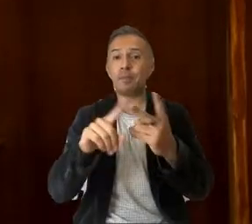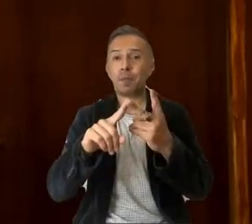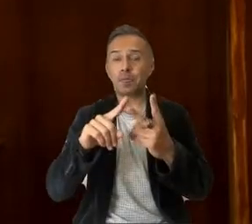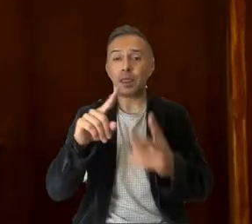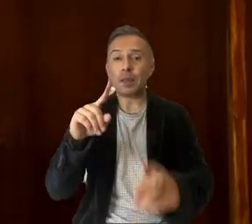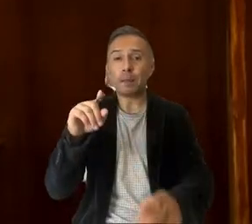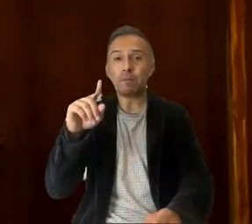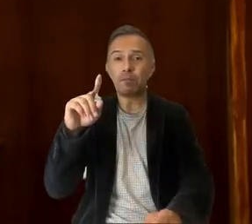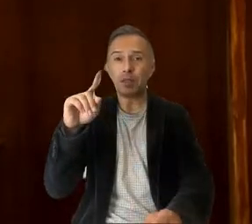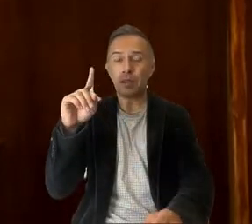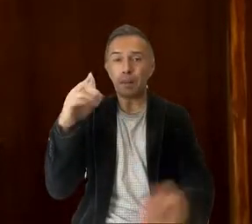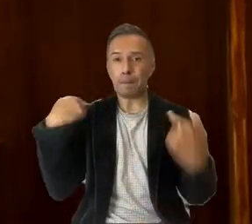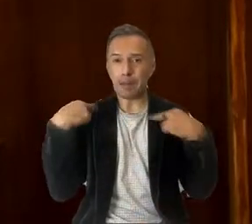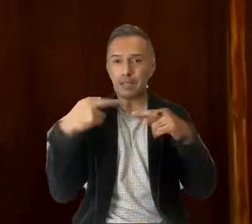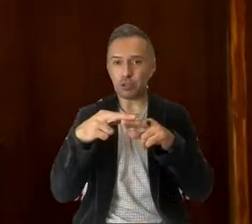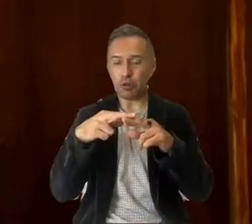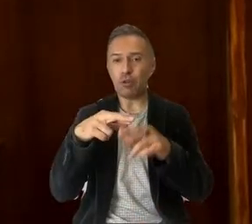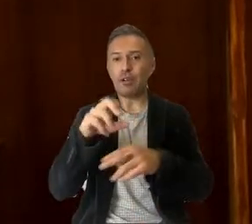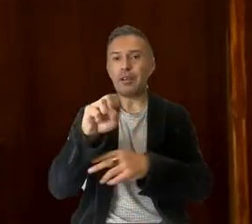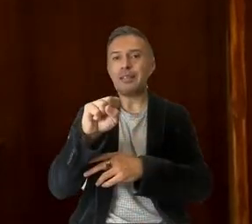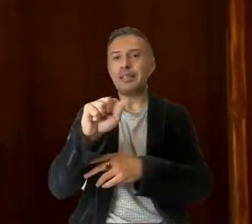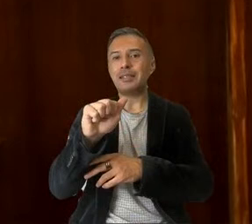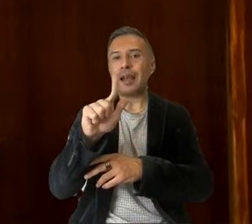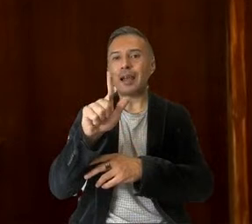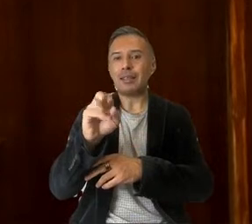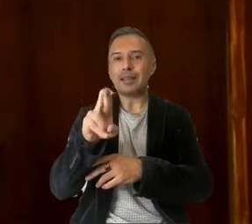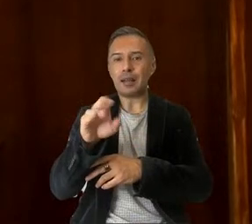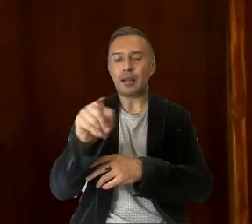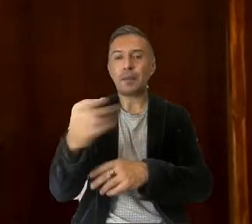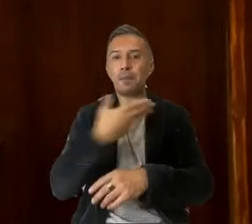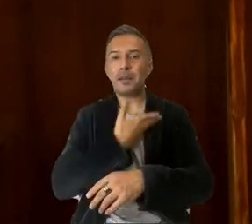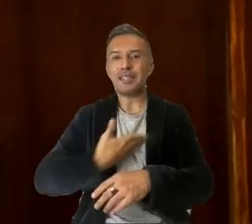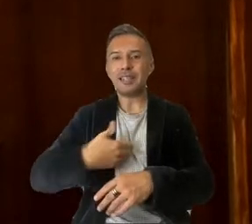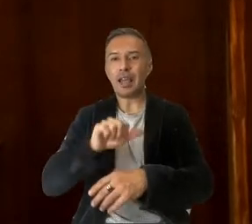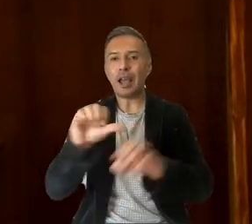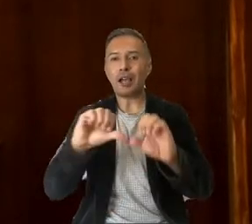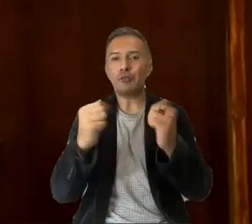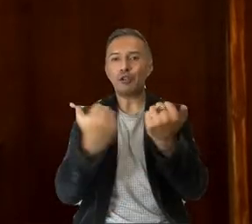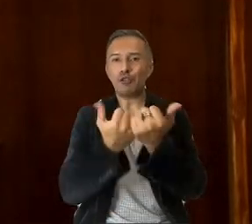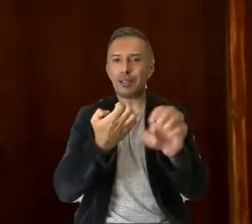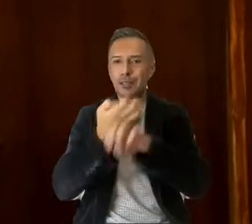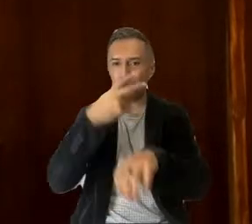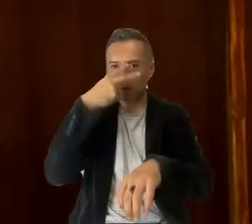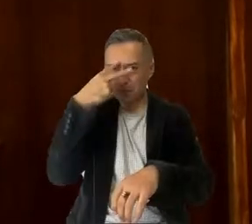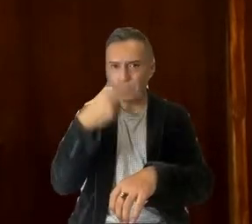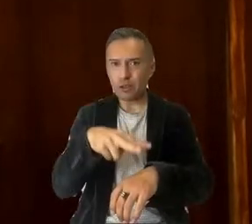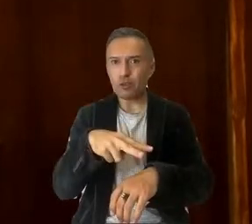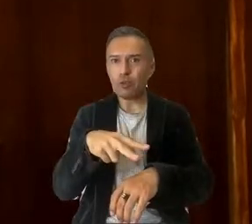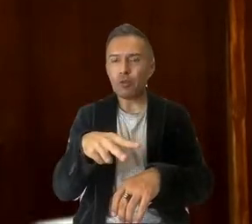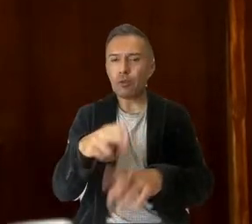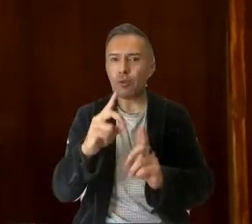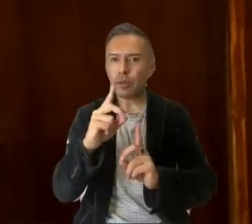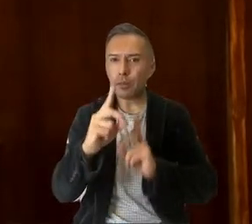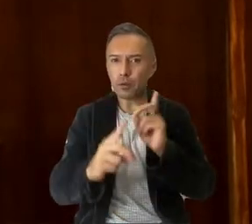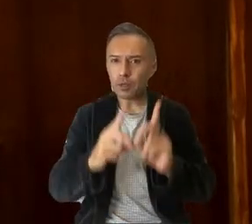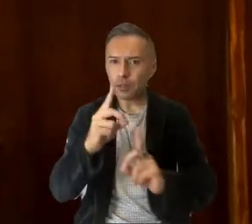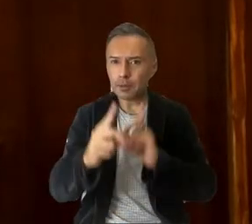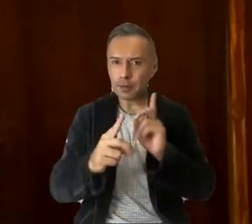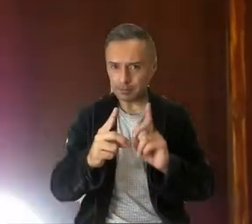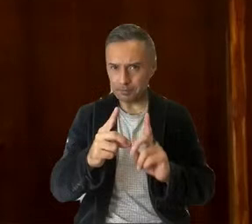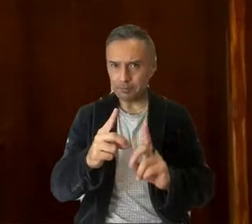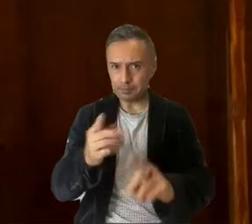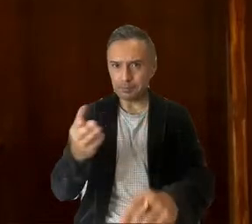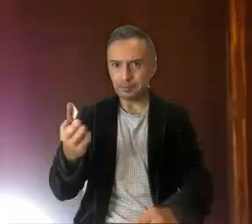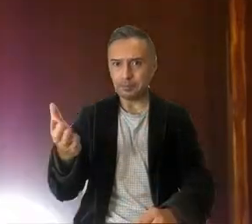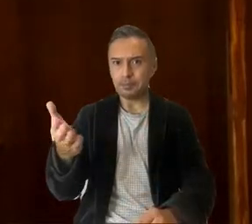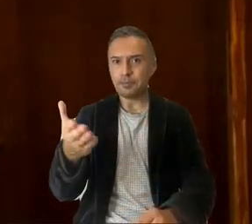Al maestro Abadía Salazar Salazar, presidente de la Asociación Estatal Deportiva de Esgrima.